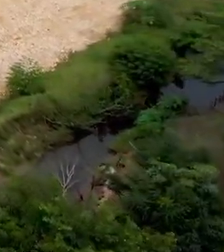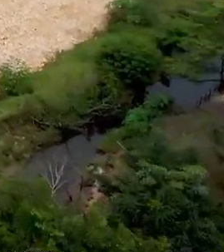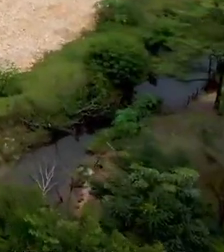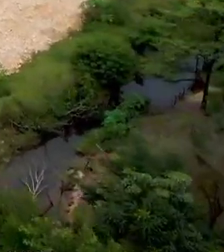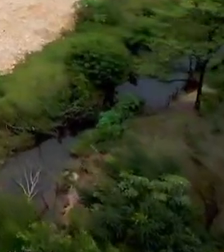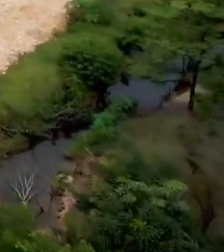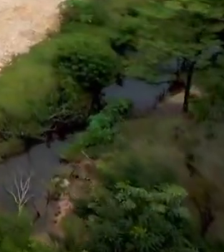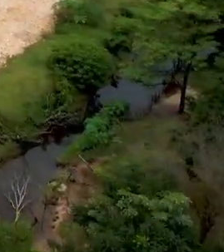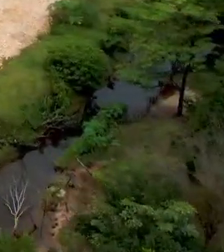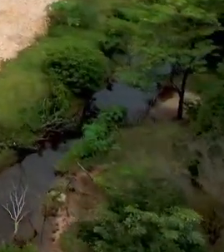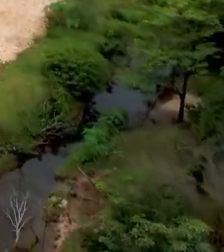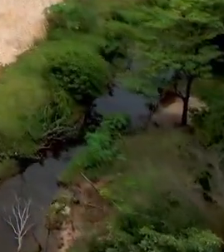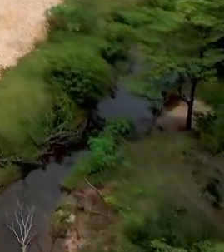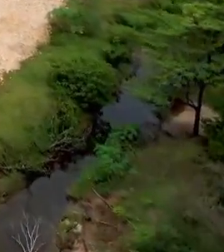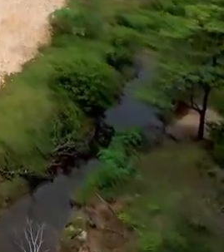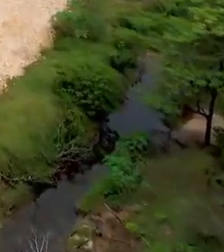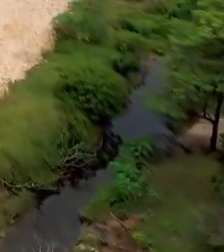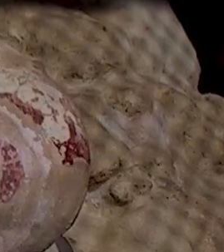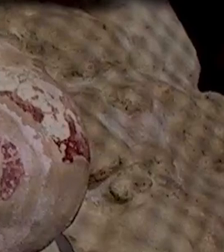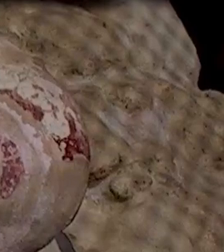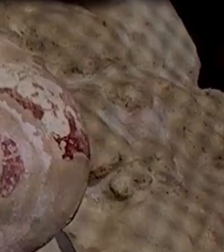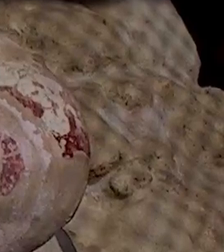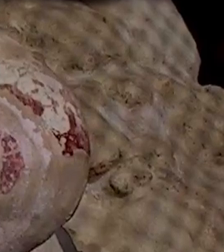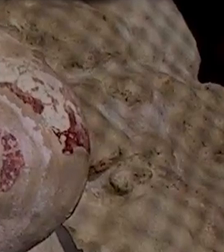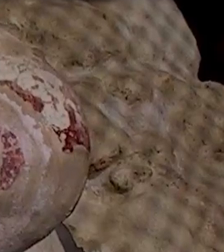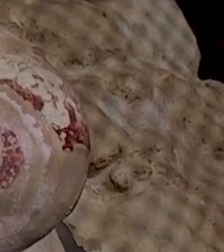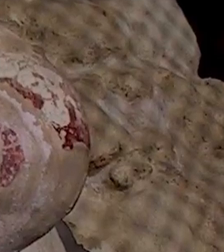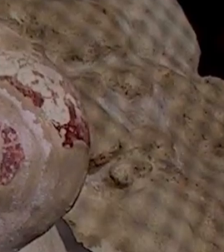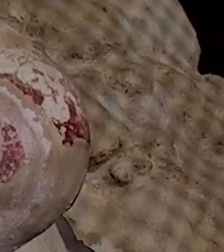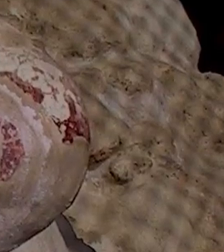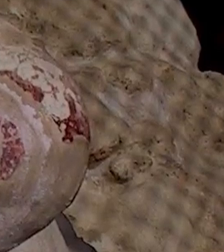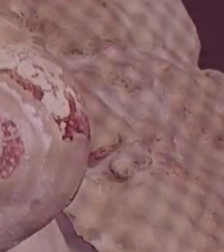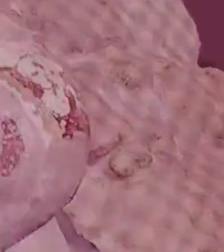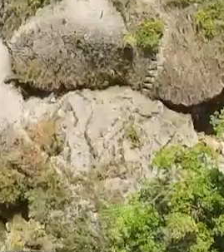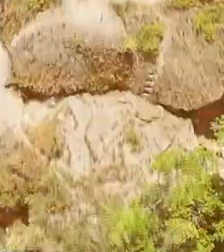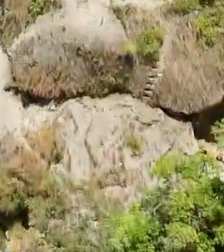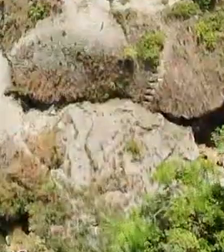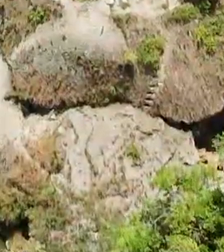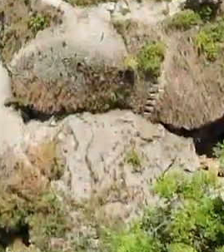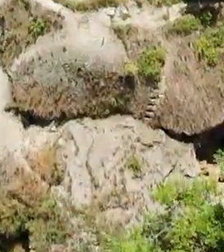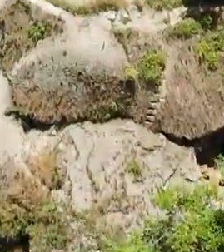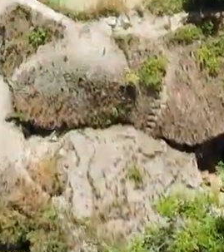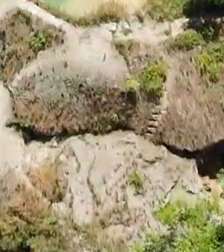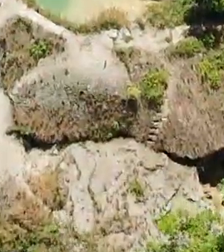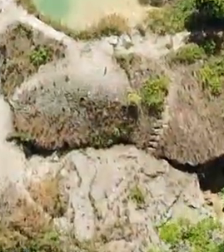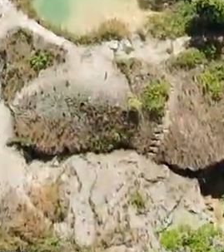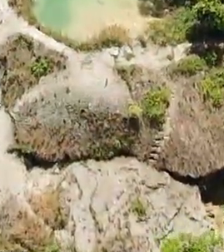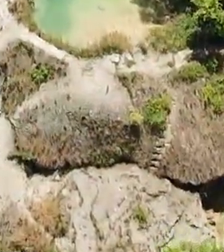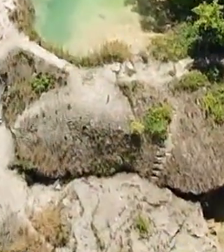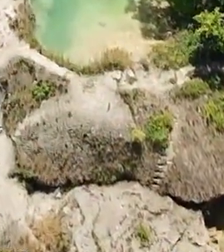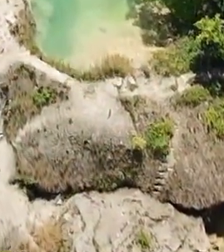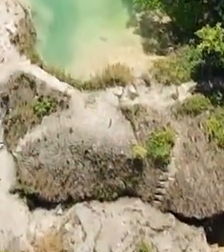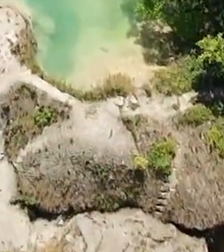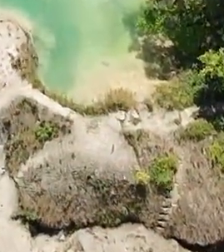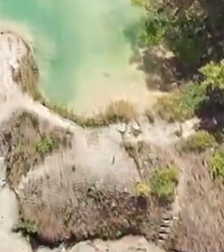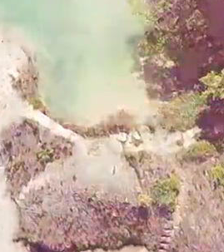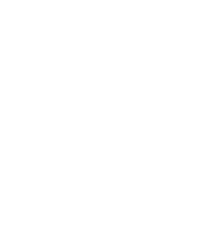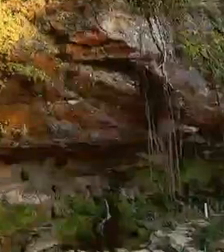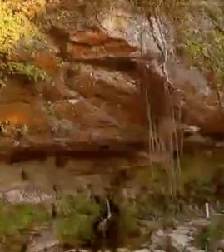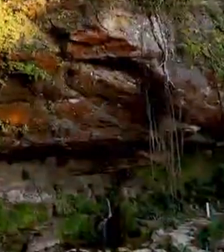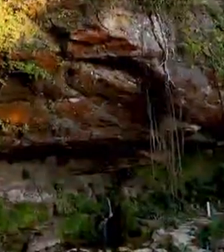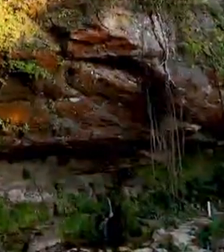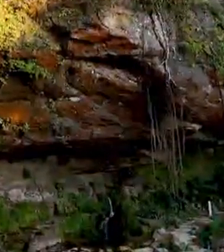al pasajero para disfrutar de vistas únicas que muestran los tesoros mayas, como navegar entre sus majestuosos manglares